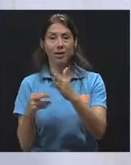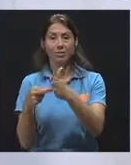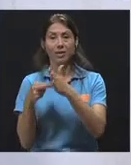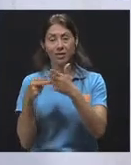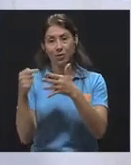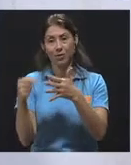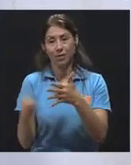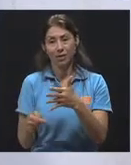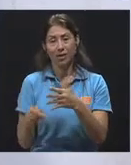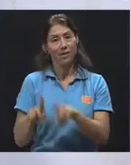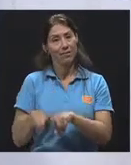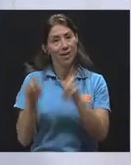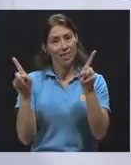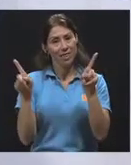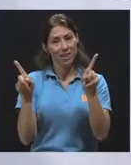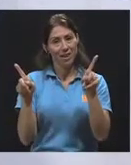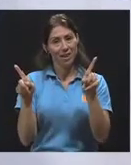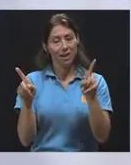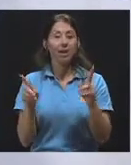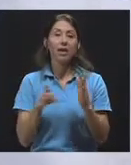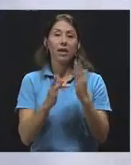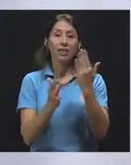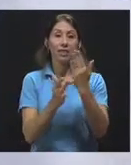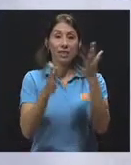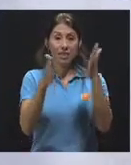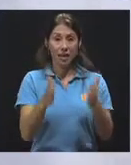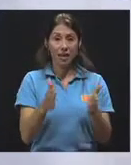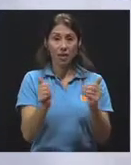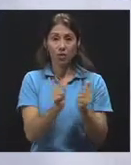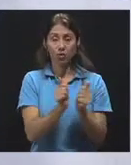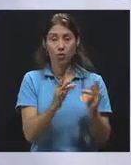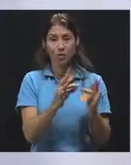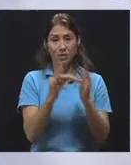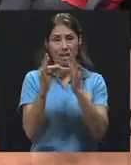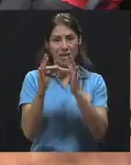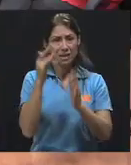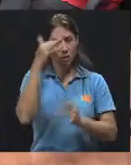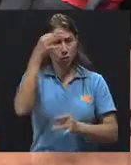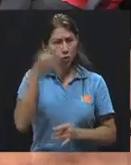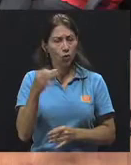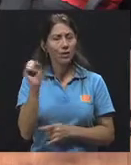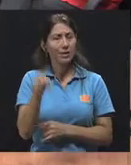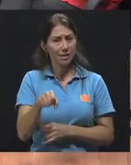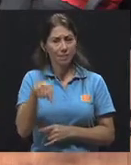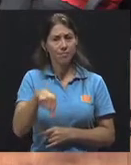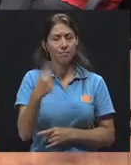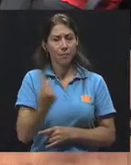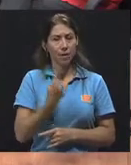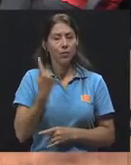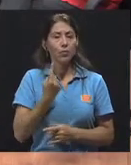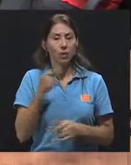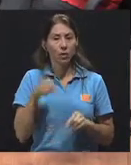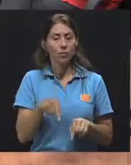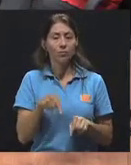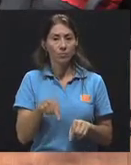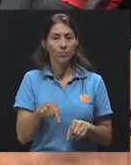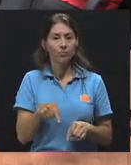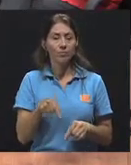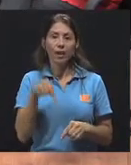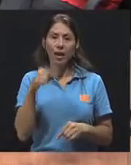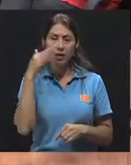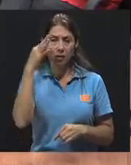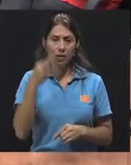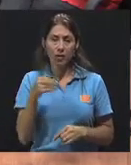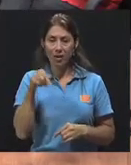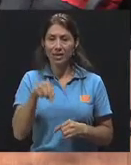como de técnicos, con este nivel de especialización, me parece que sí. Me parece que sí es, digamos, como